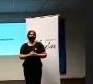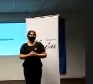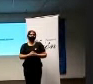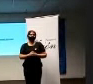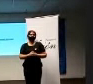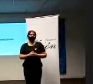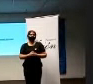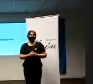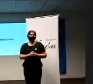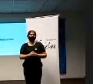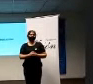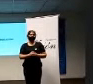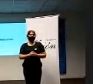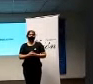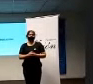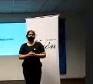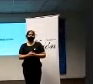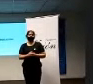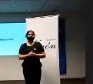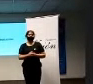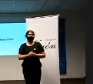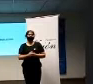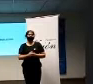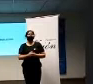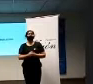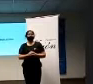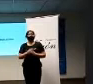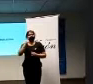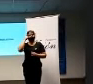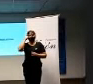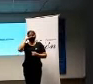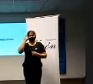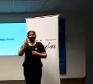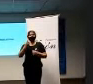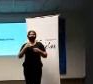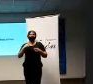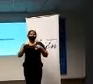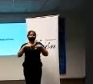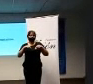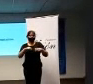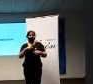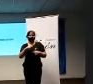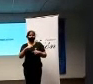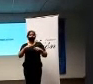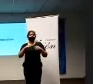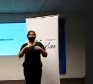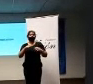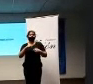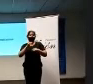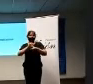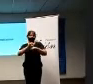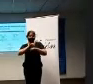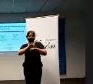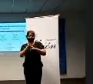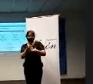distritos los que tienen alguna transmisión alta, igual nosotros seguimos insistiendo con respecto a las